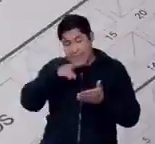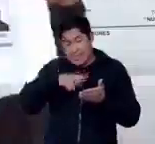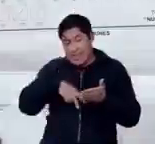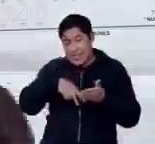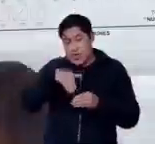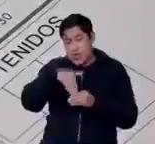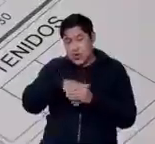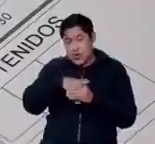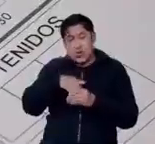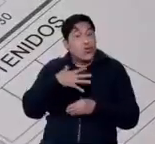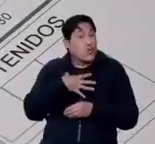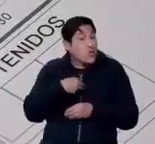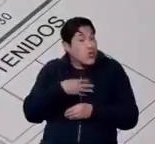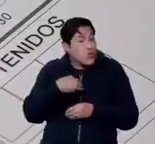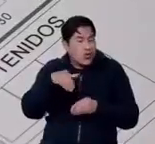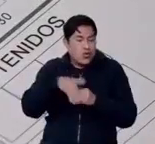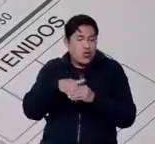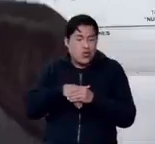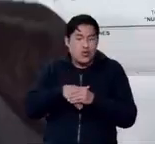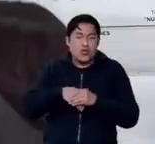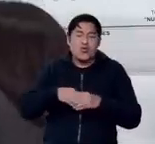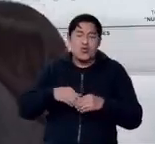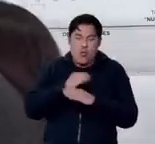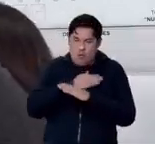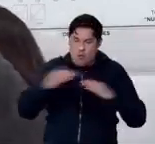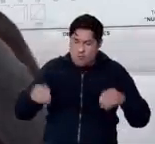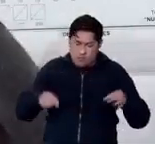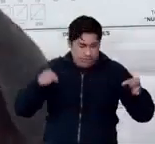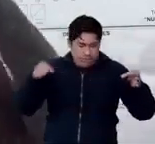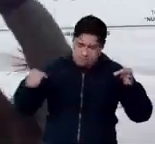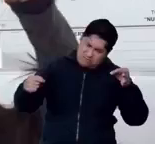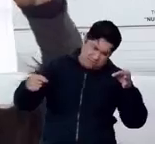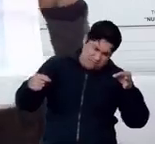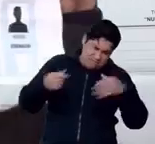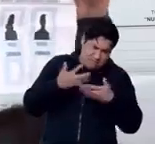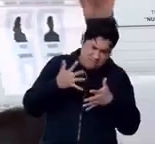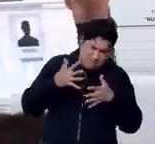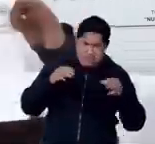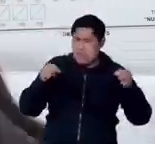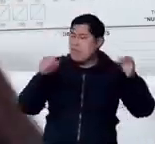Se deben leer también los votos blancos y nulos. Voto blanco.